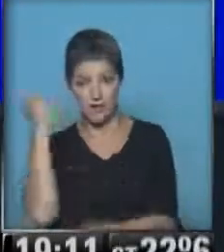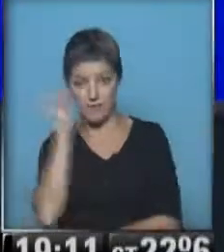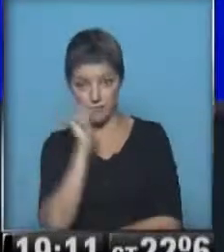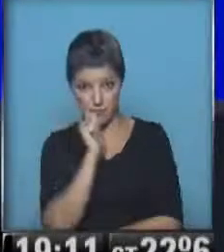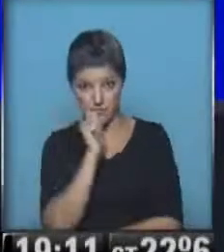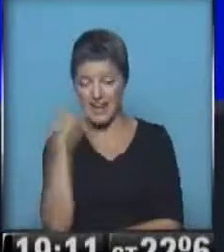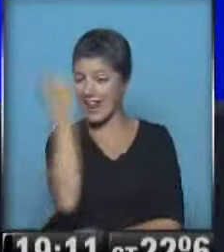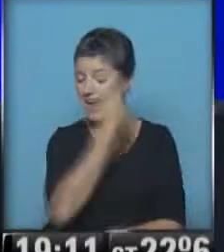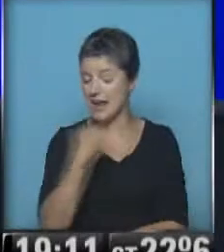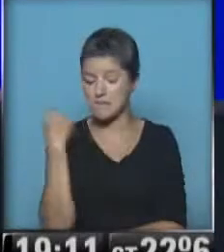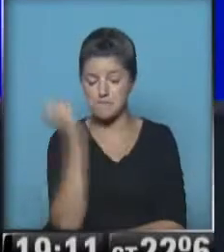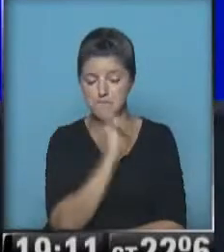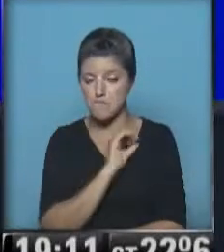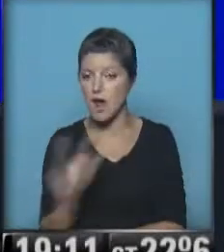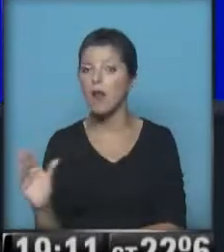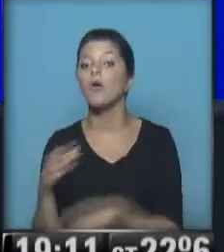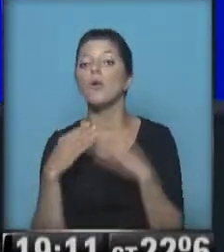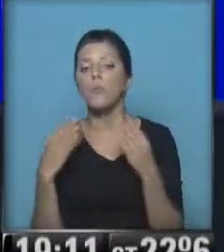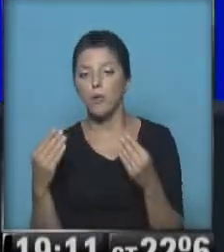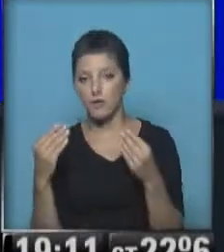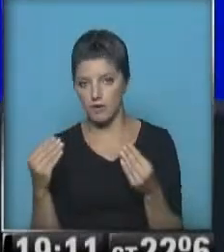cara desfigurada por